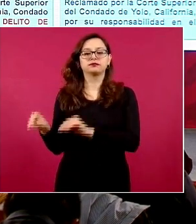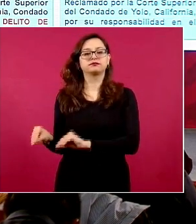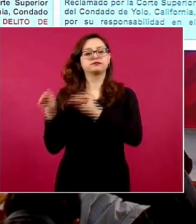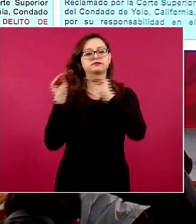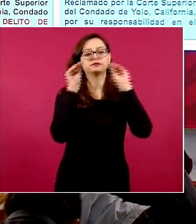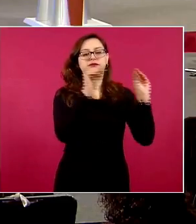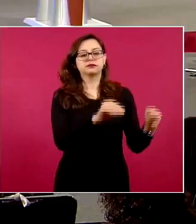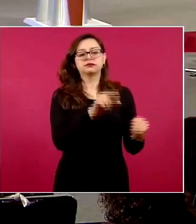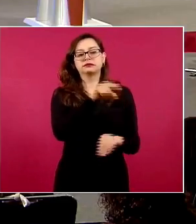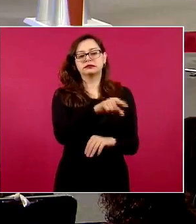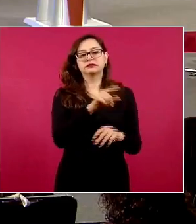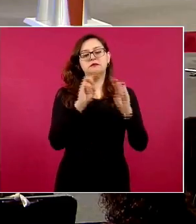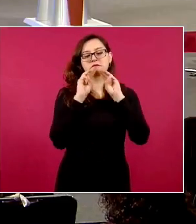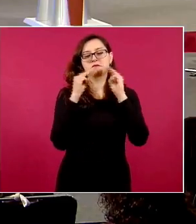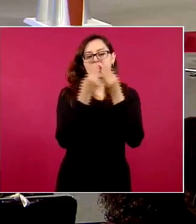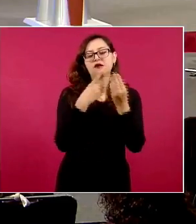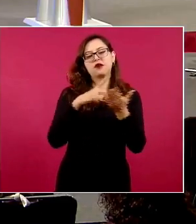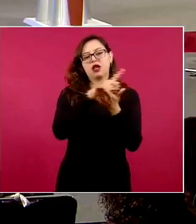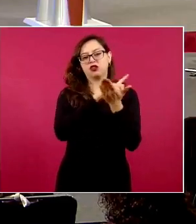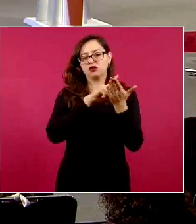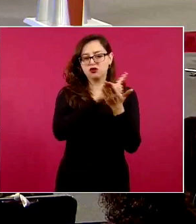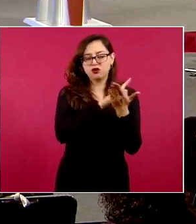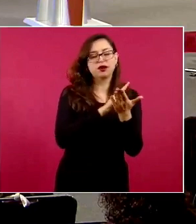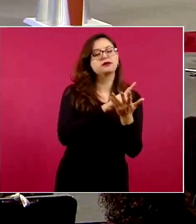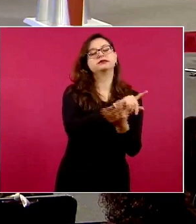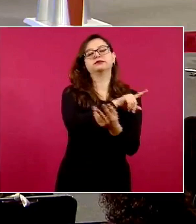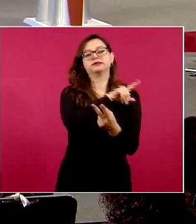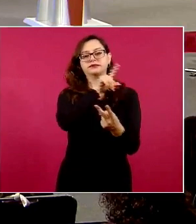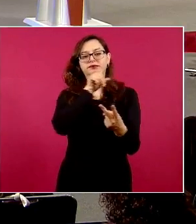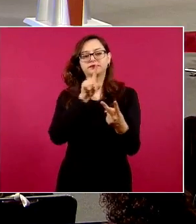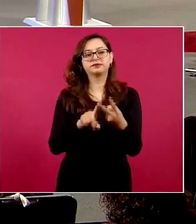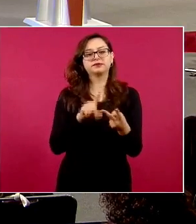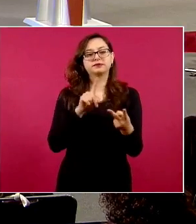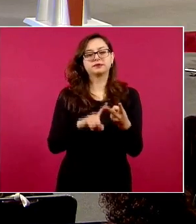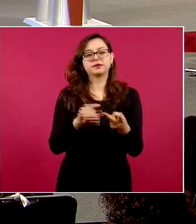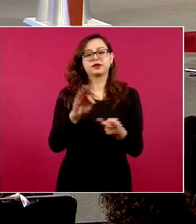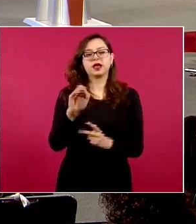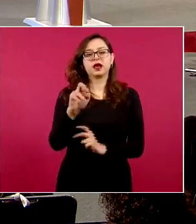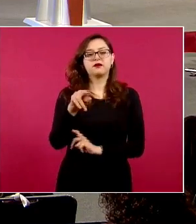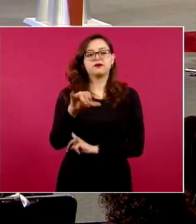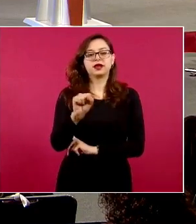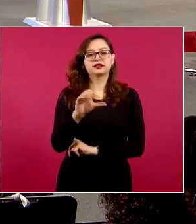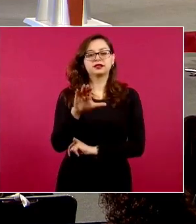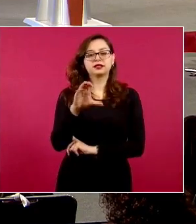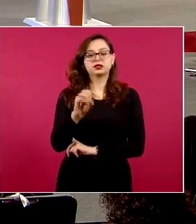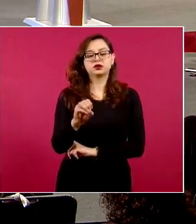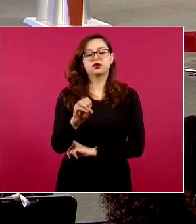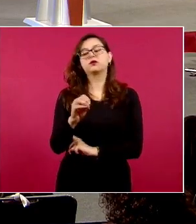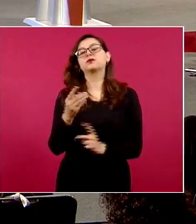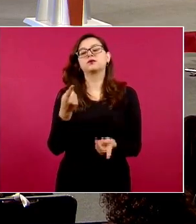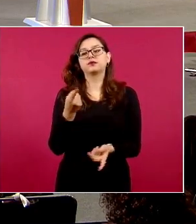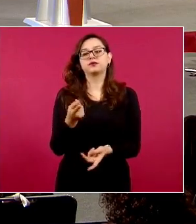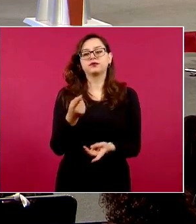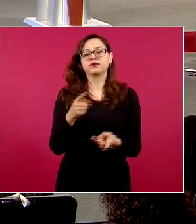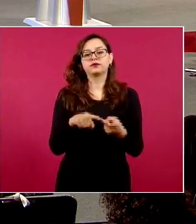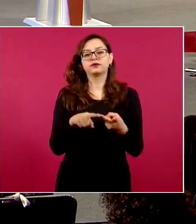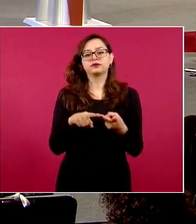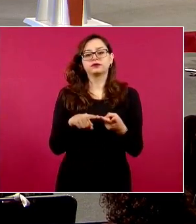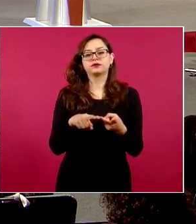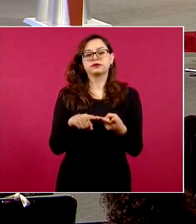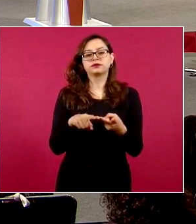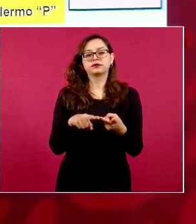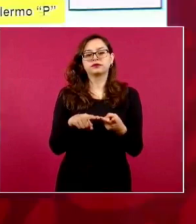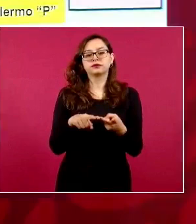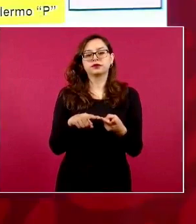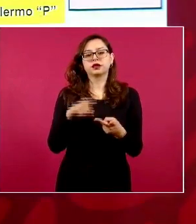delitos contra la salud. En el caso de Francisco A., fue requerido por el condado de Sutter